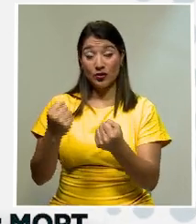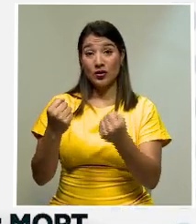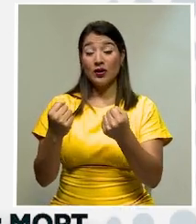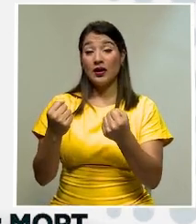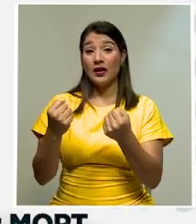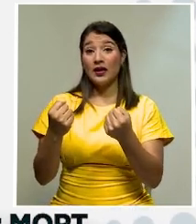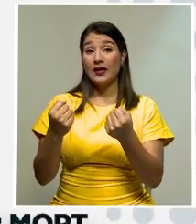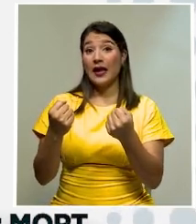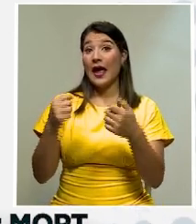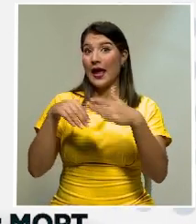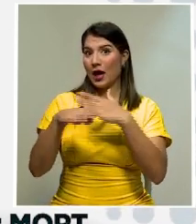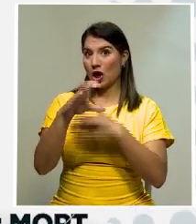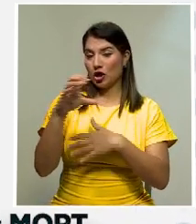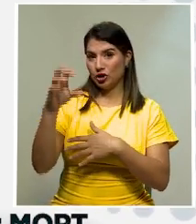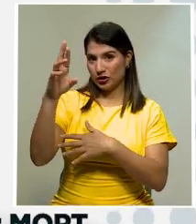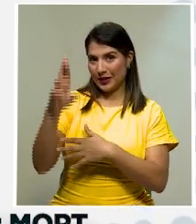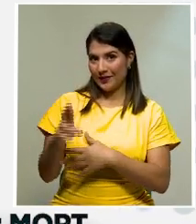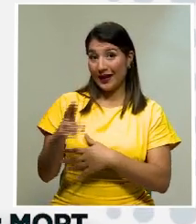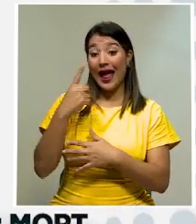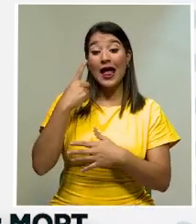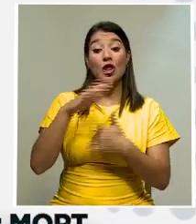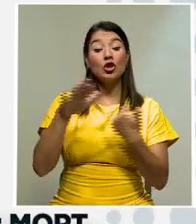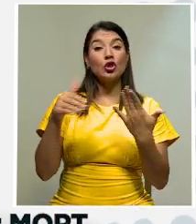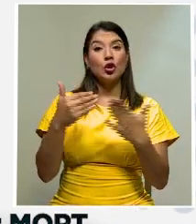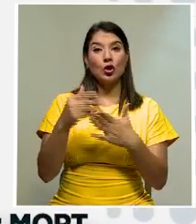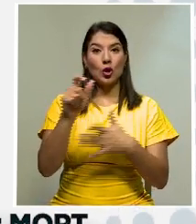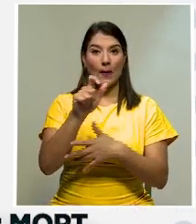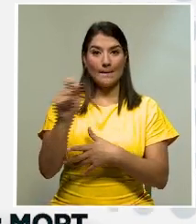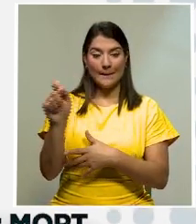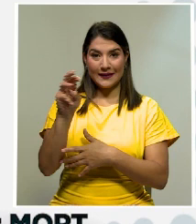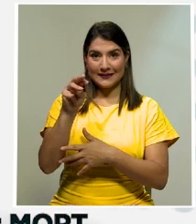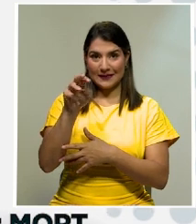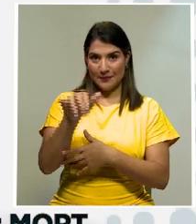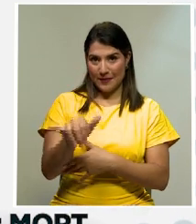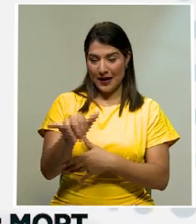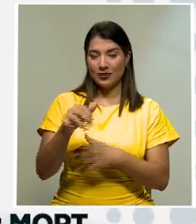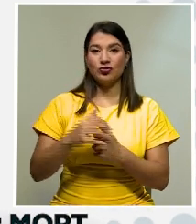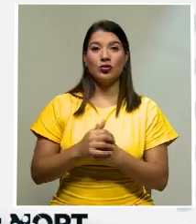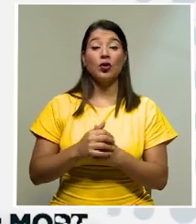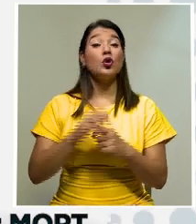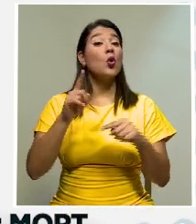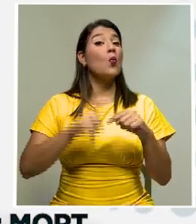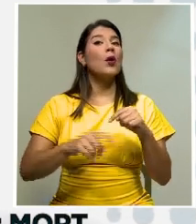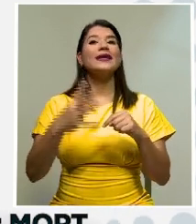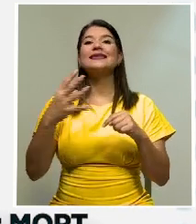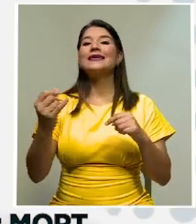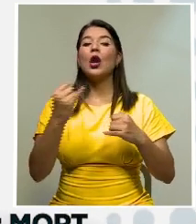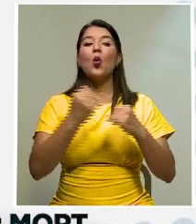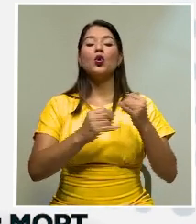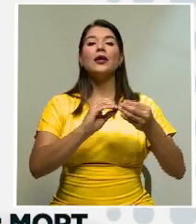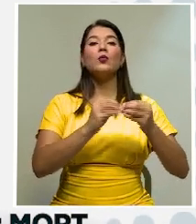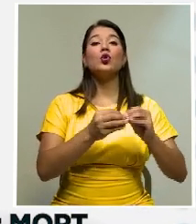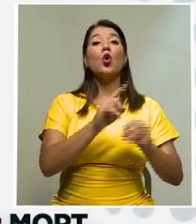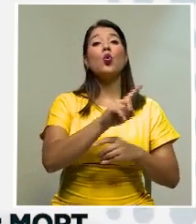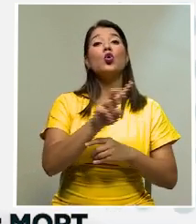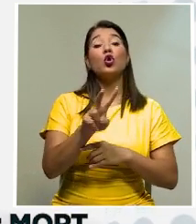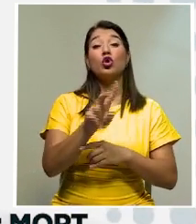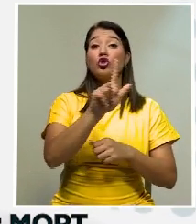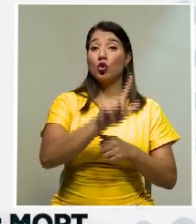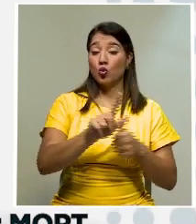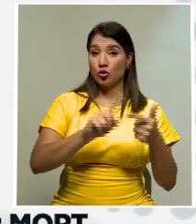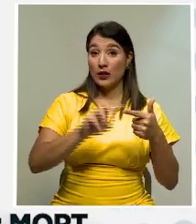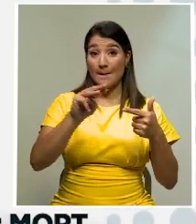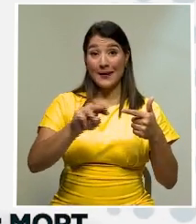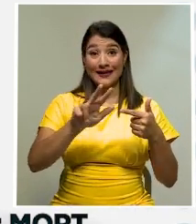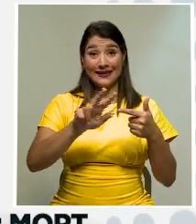ya en nuestro país. Durante todo el mes de mayo no circulan las placas terminadas en 1 y 2 los lunes, los